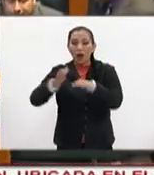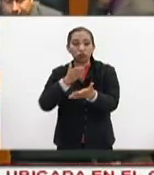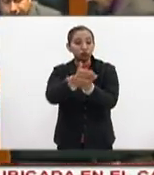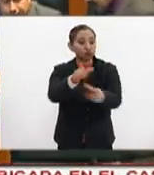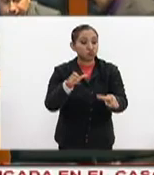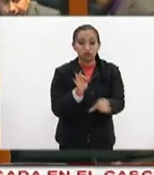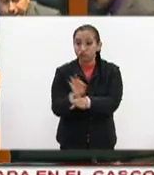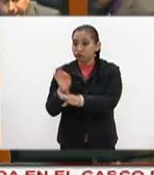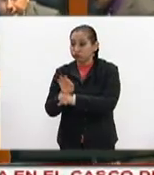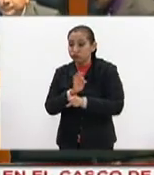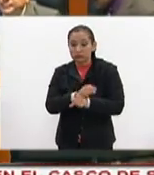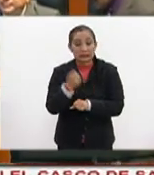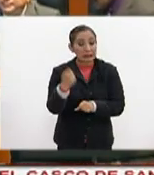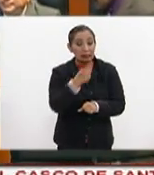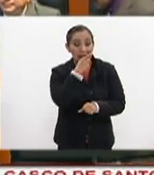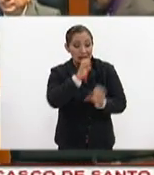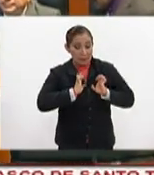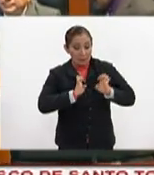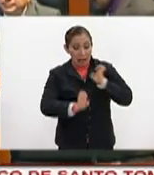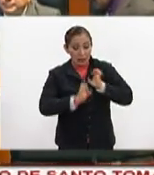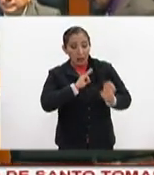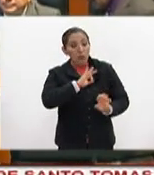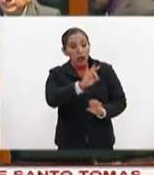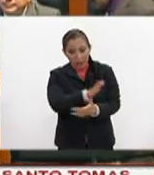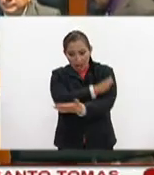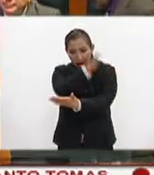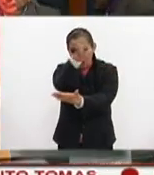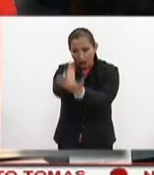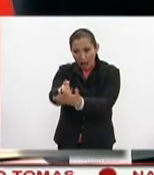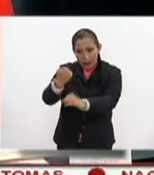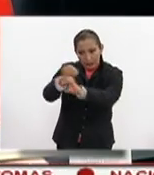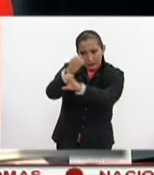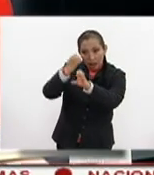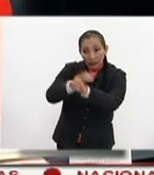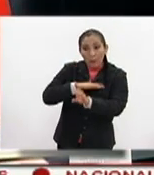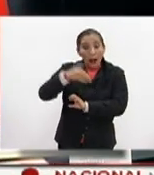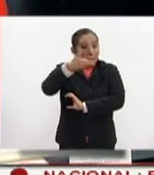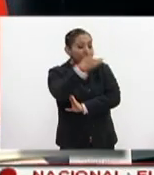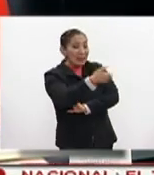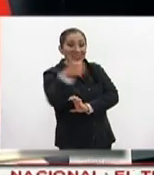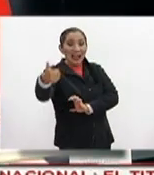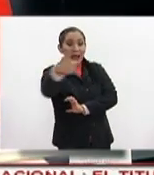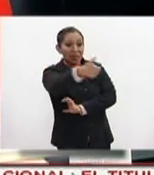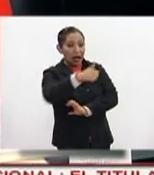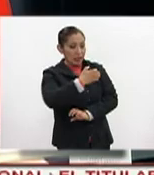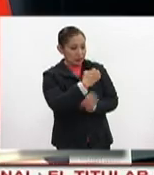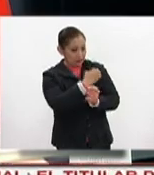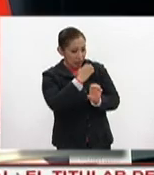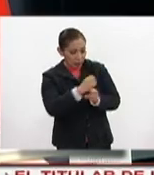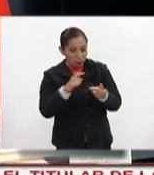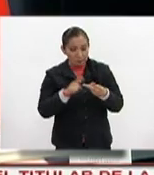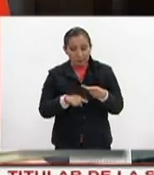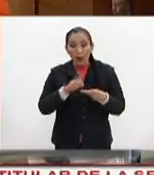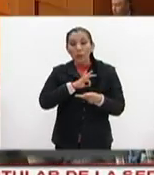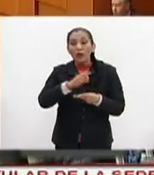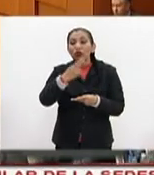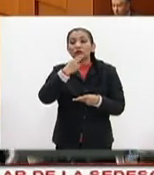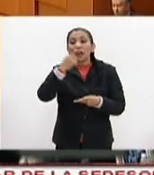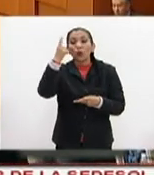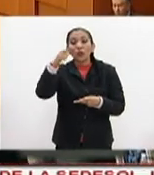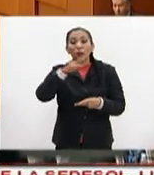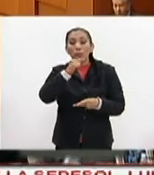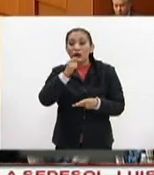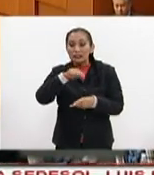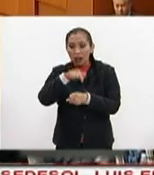seguridad. Establece que los militares podrán intervenir en las entidades solo a petición de cada estado. Será aplicable cuando las